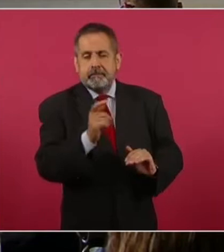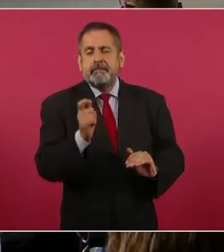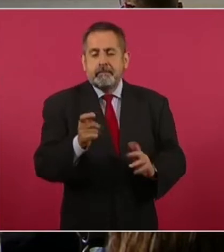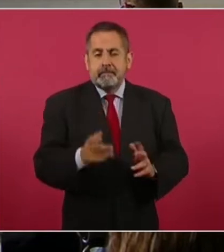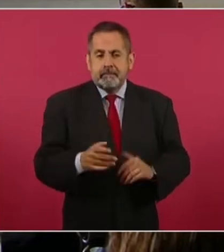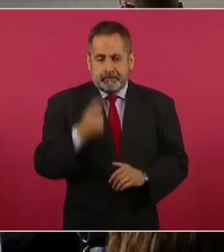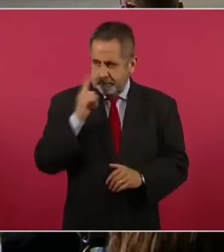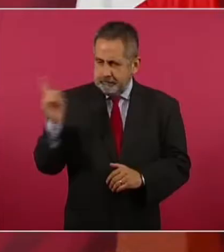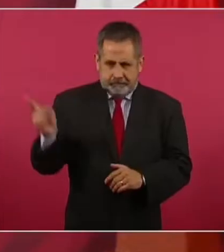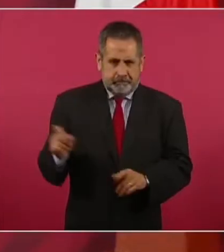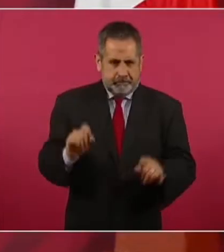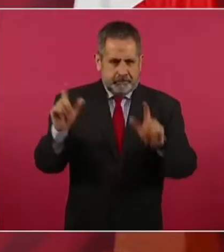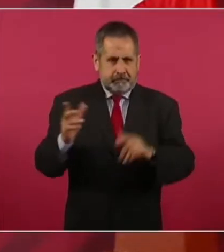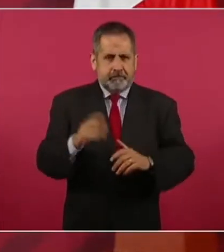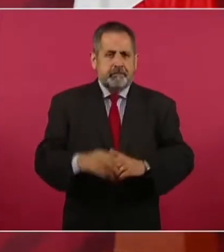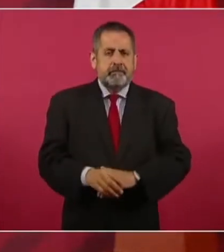a ver,